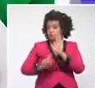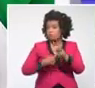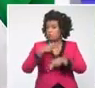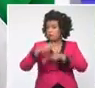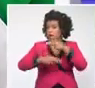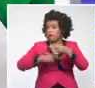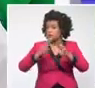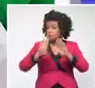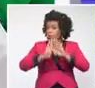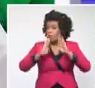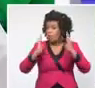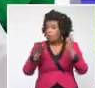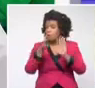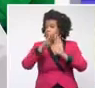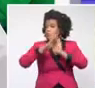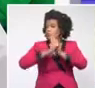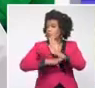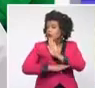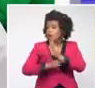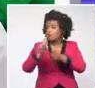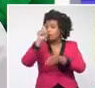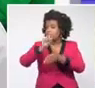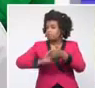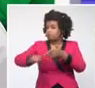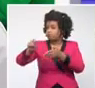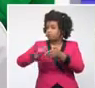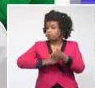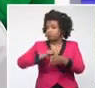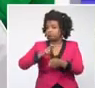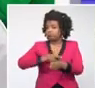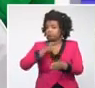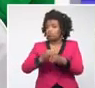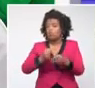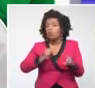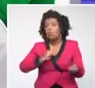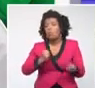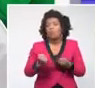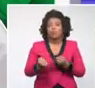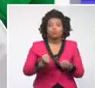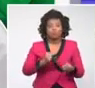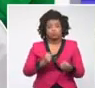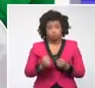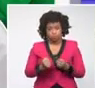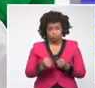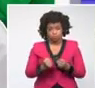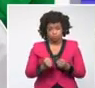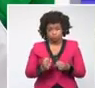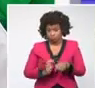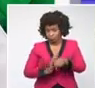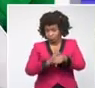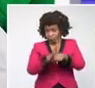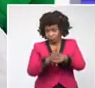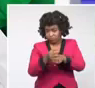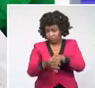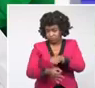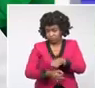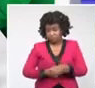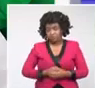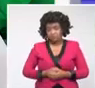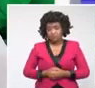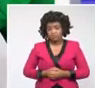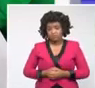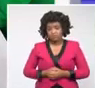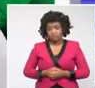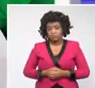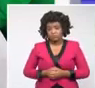un programa de prevención y control, un plan de prevención y control de la COVID-19 a finales del